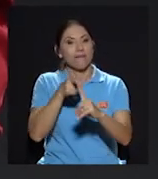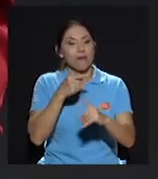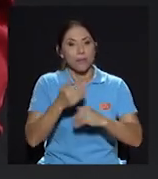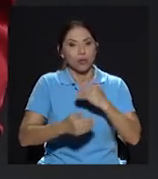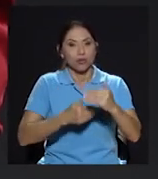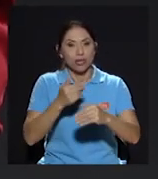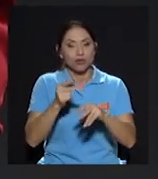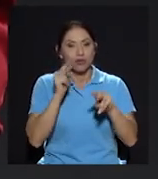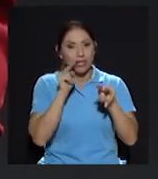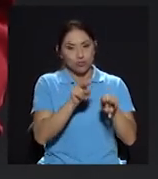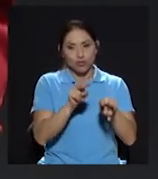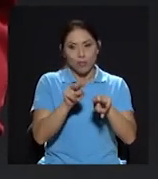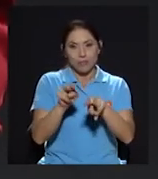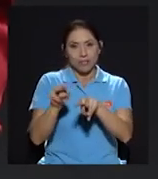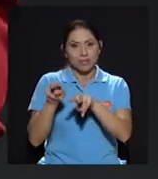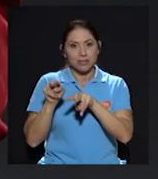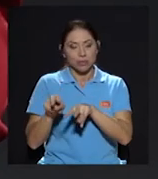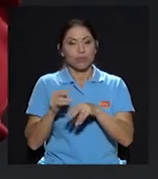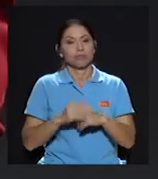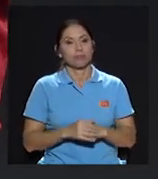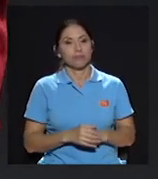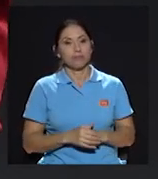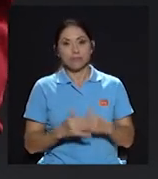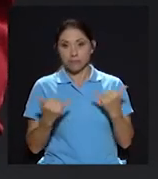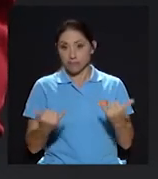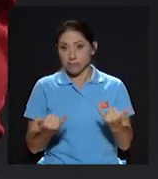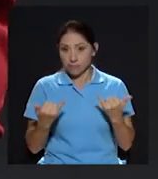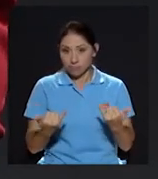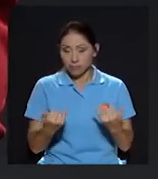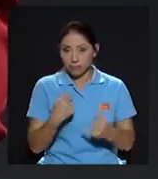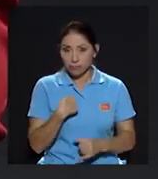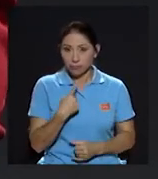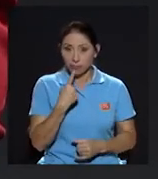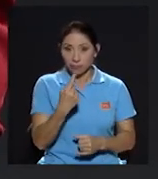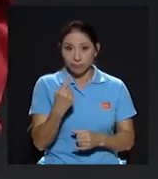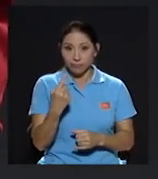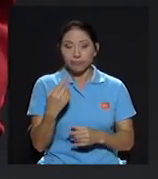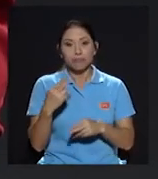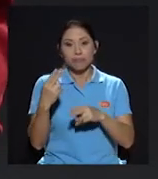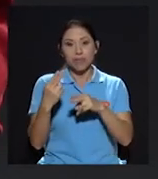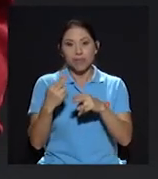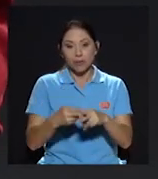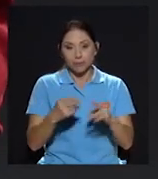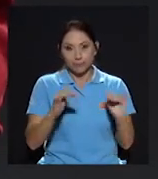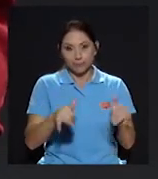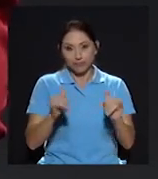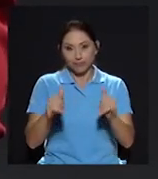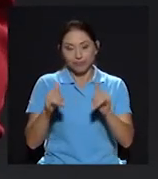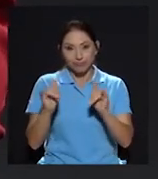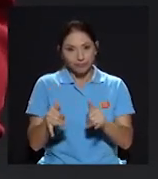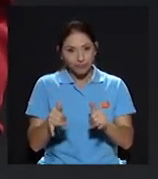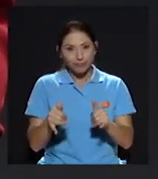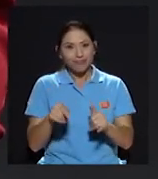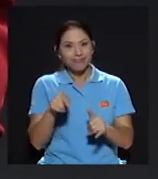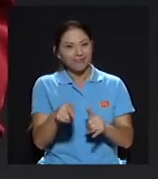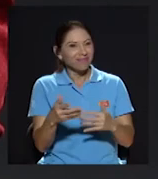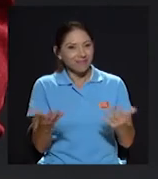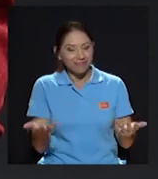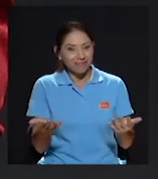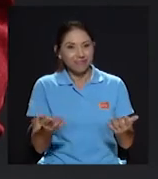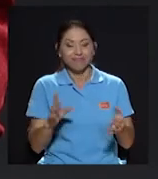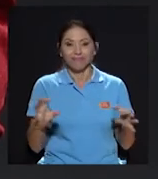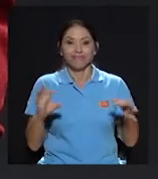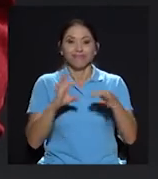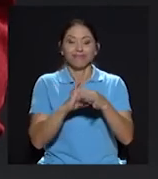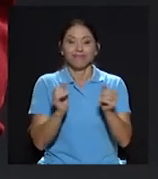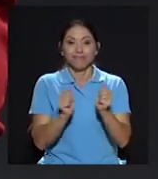supervisión y hoy día básicamente yo diría que el nombre del juego tiene que ver con esa gestión de riesgos por